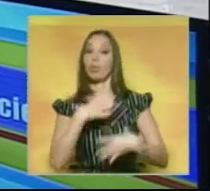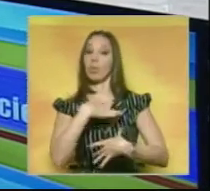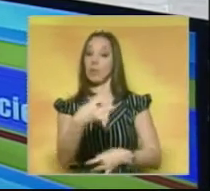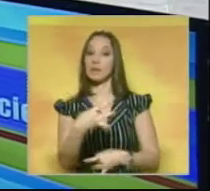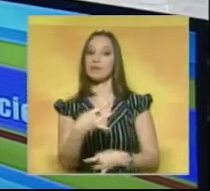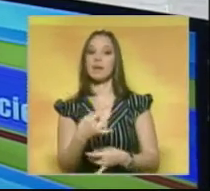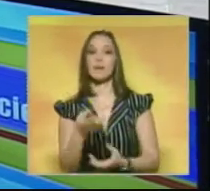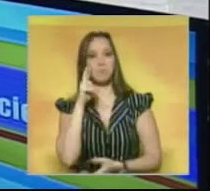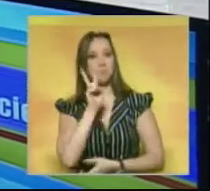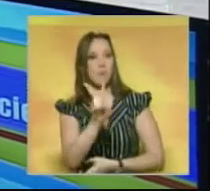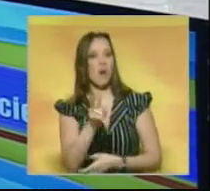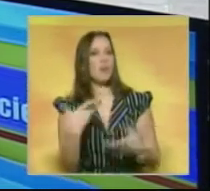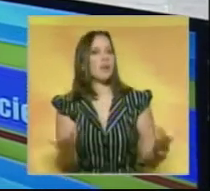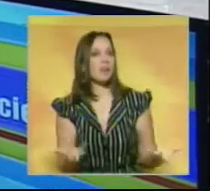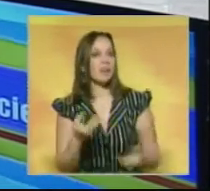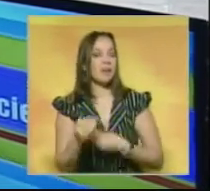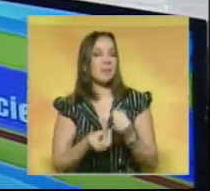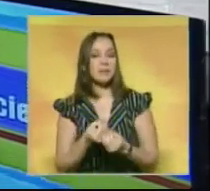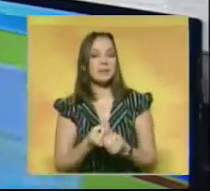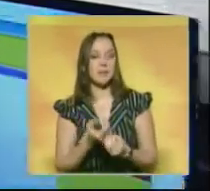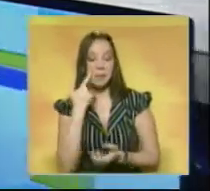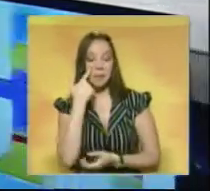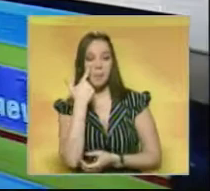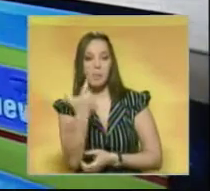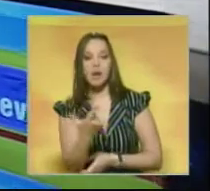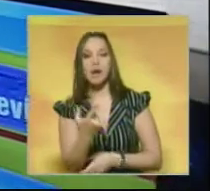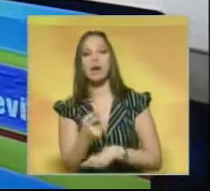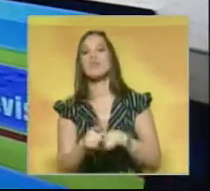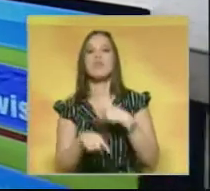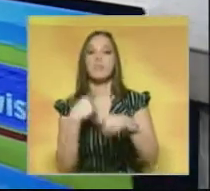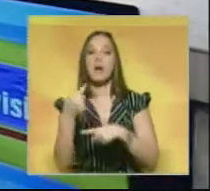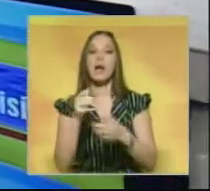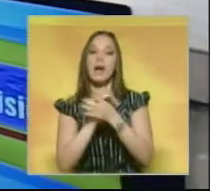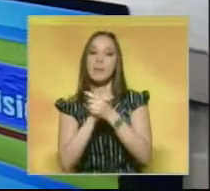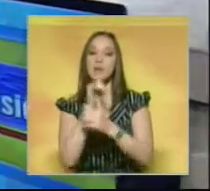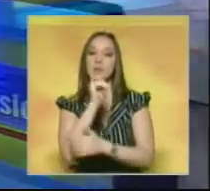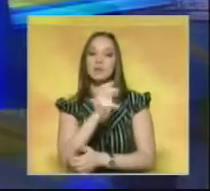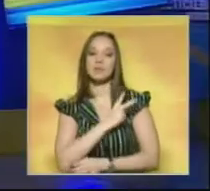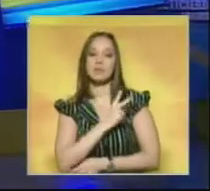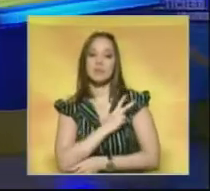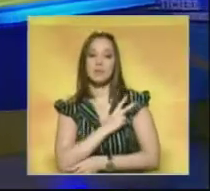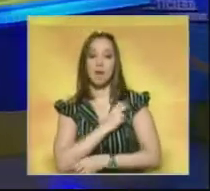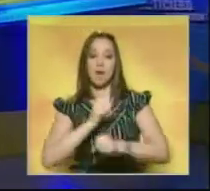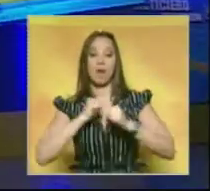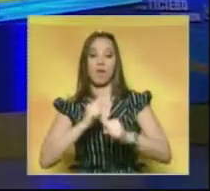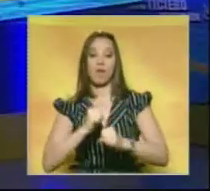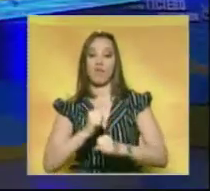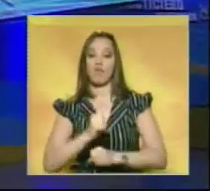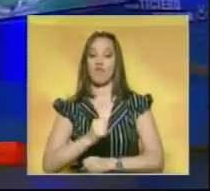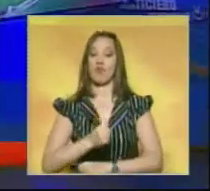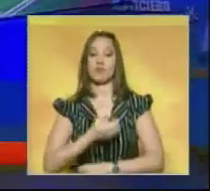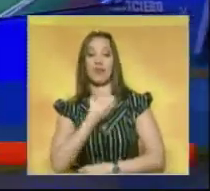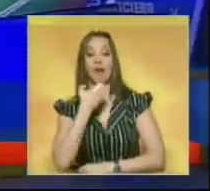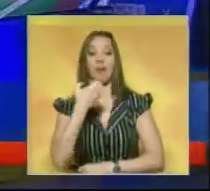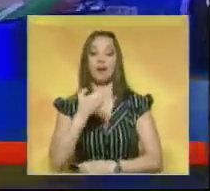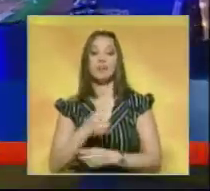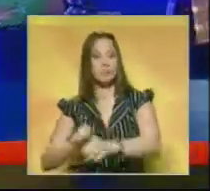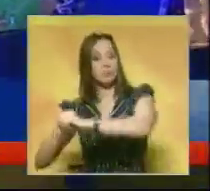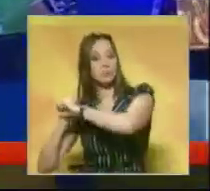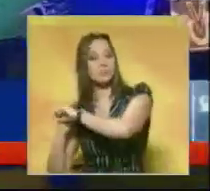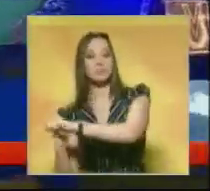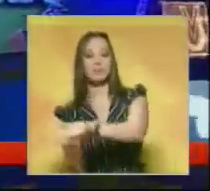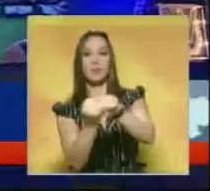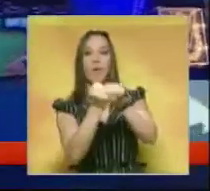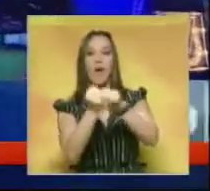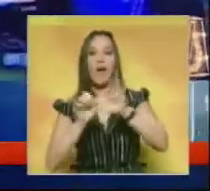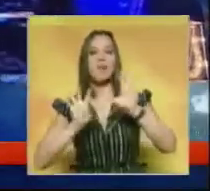Vamos a ver qué tal funciona. Así es, a ver los resultados y las estadísticas. Amigos, al regreso de Noticiero Venevisión, Fuerza Criolla. Rougned Odor conectó